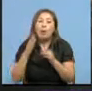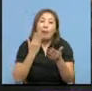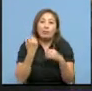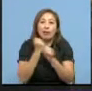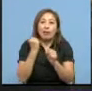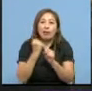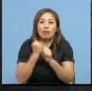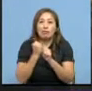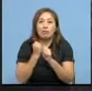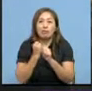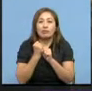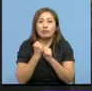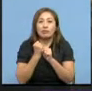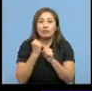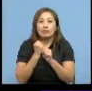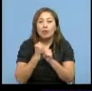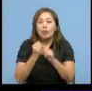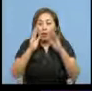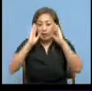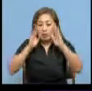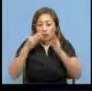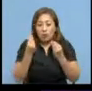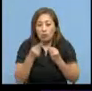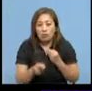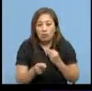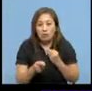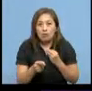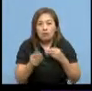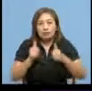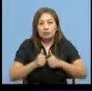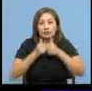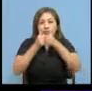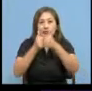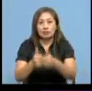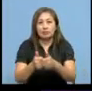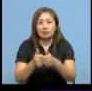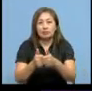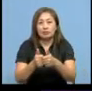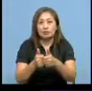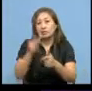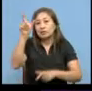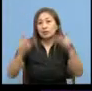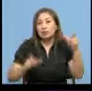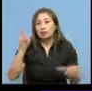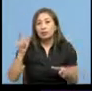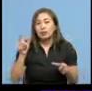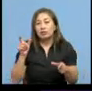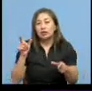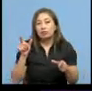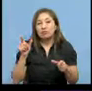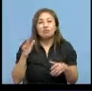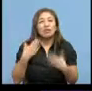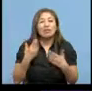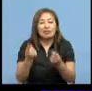realmente lo que el foco es a acompañar a las personas que están más vulnerables no